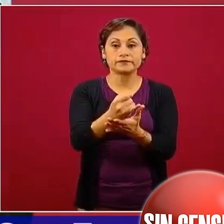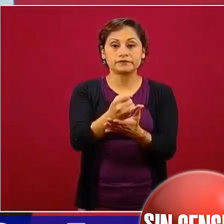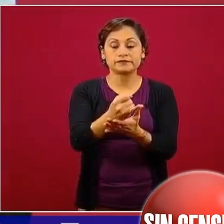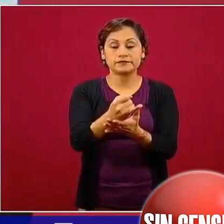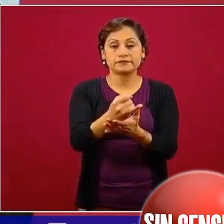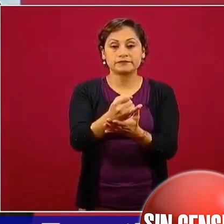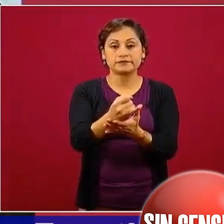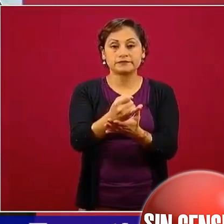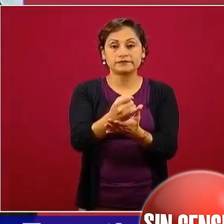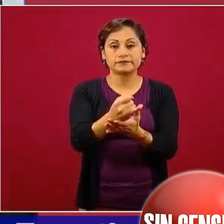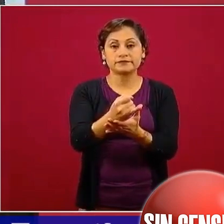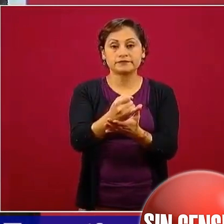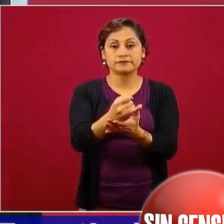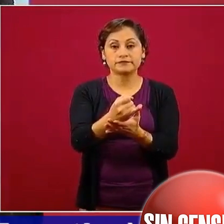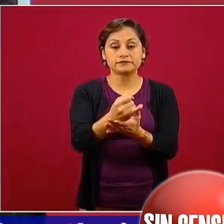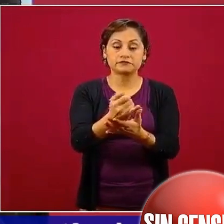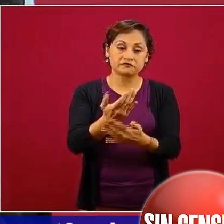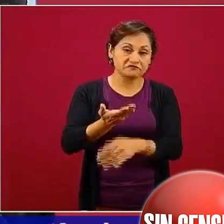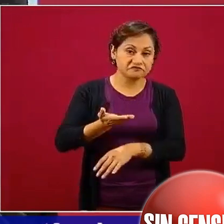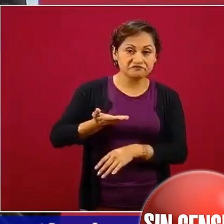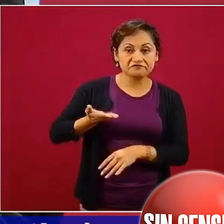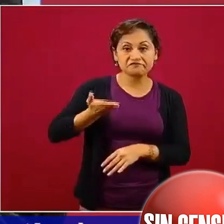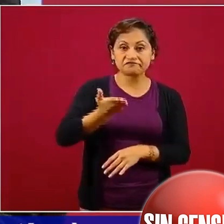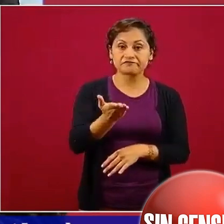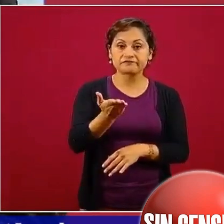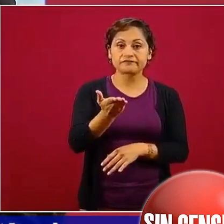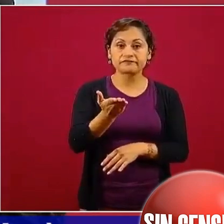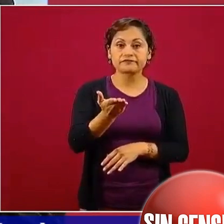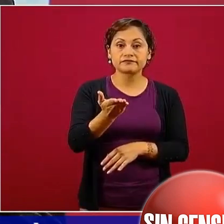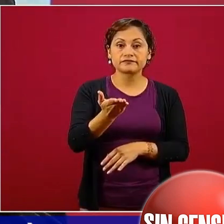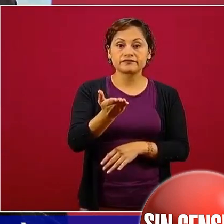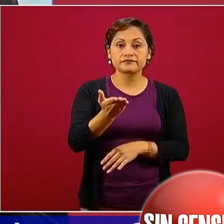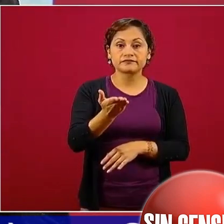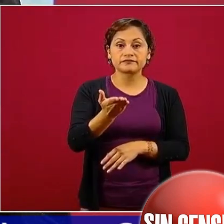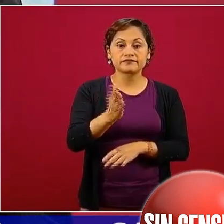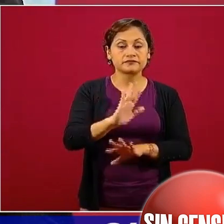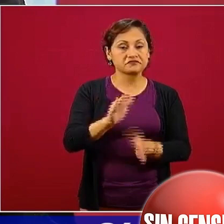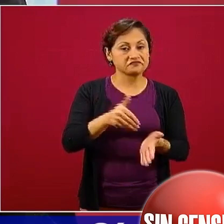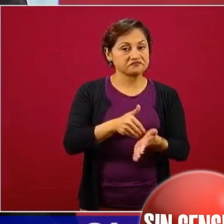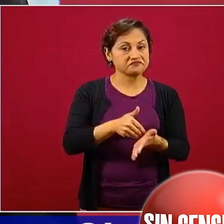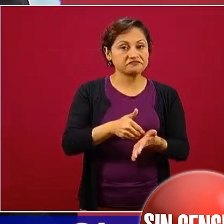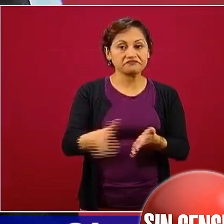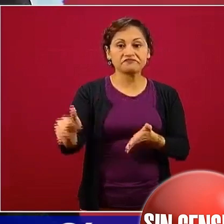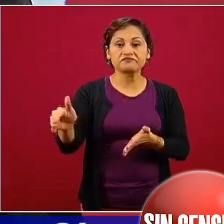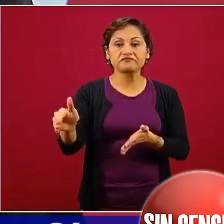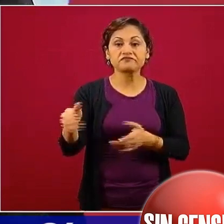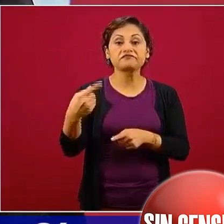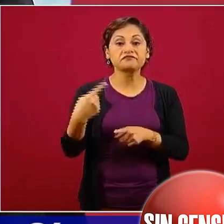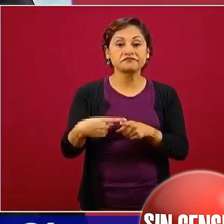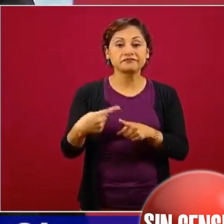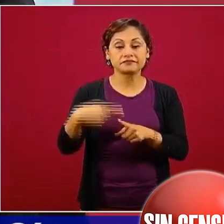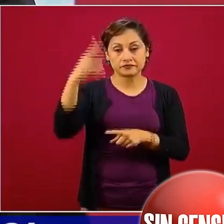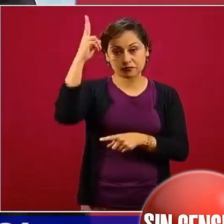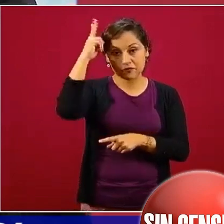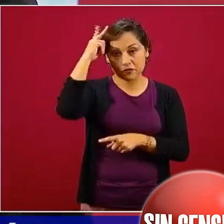renuncia, de exigir la renuncia y la salida del país de Porfirio